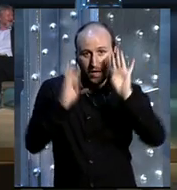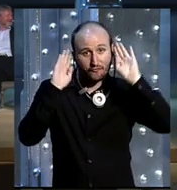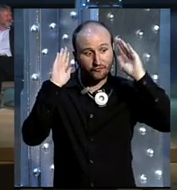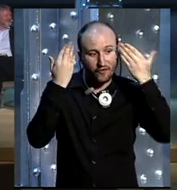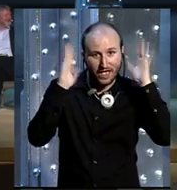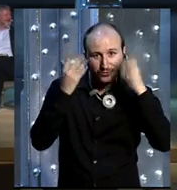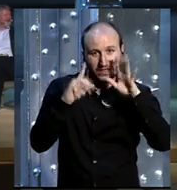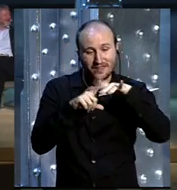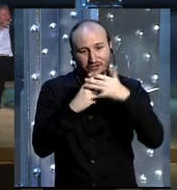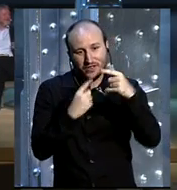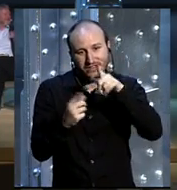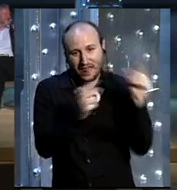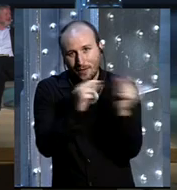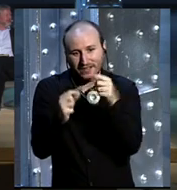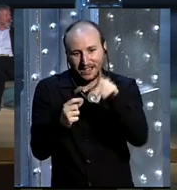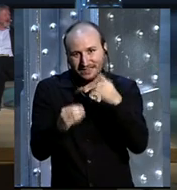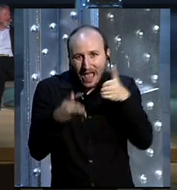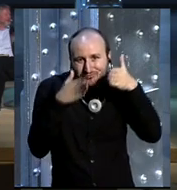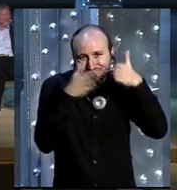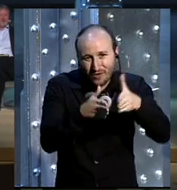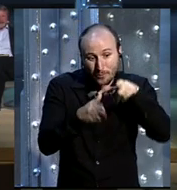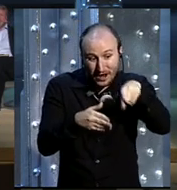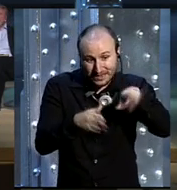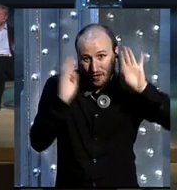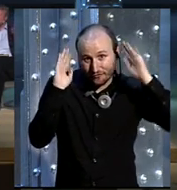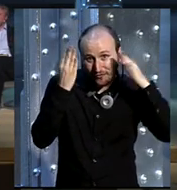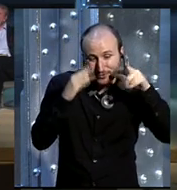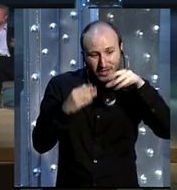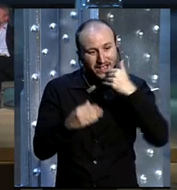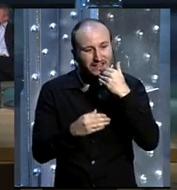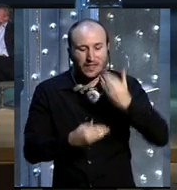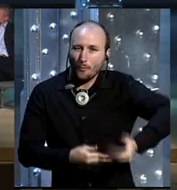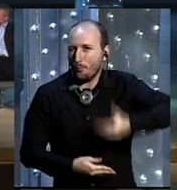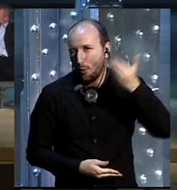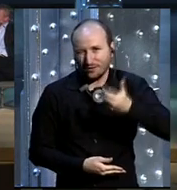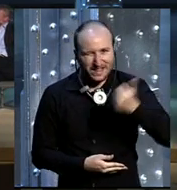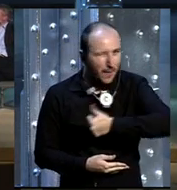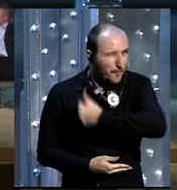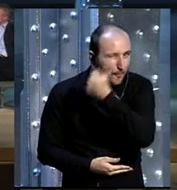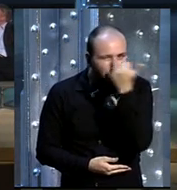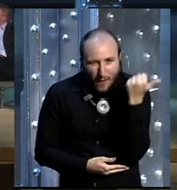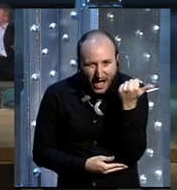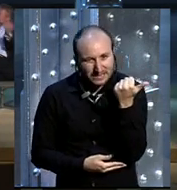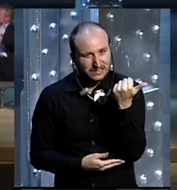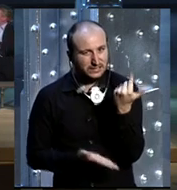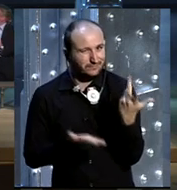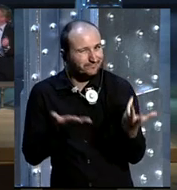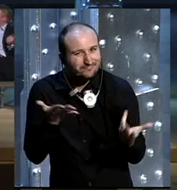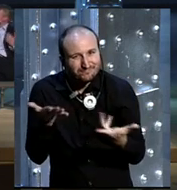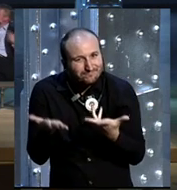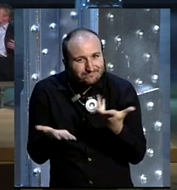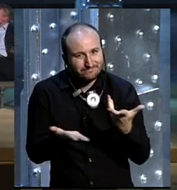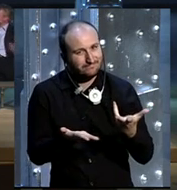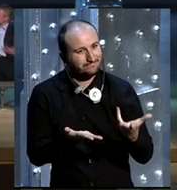más puntiagudo de este debate, pero Facebook no es el gran hermano. Esto no